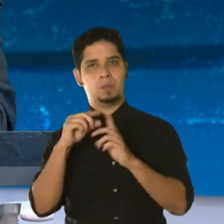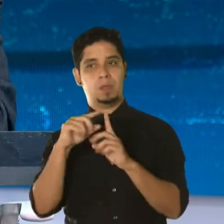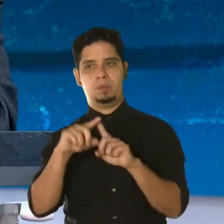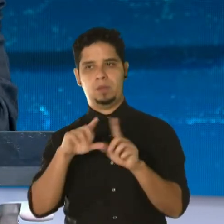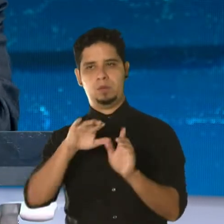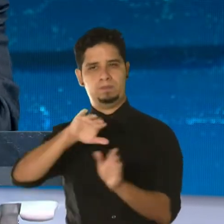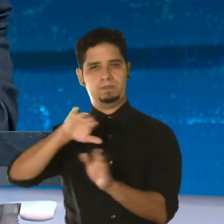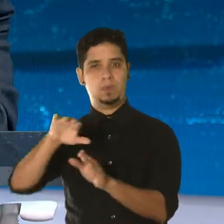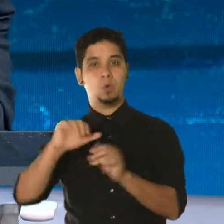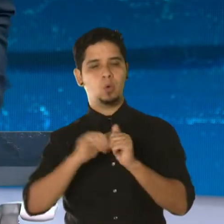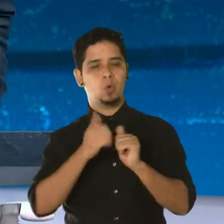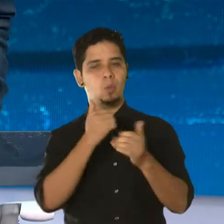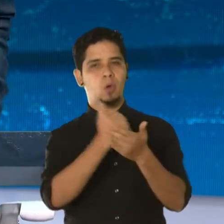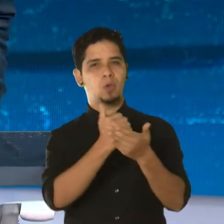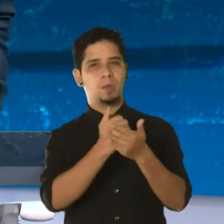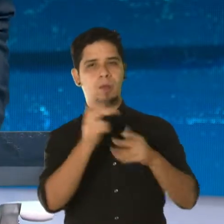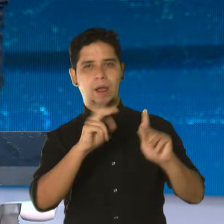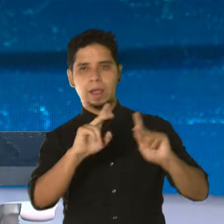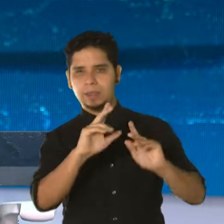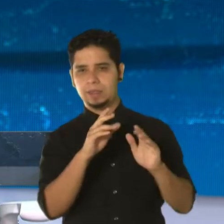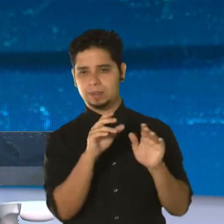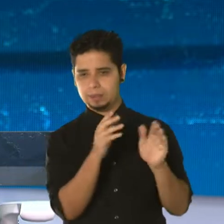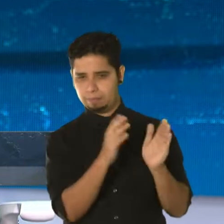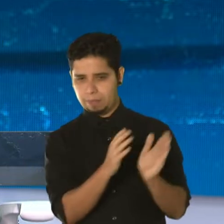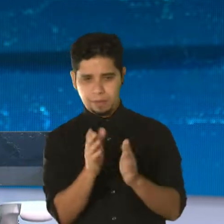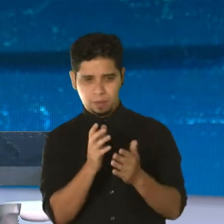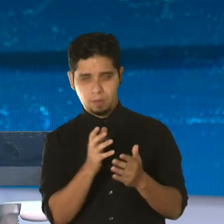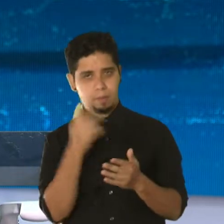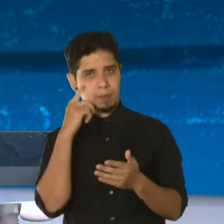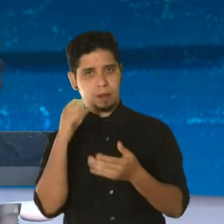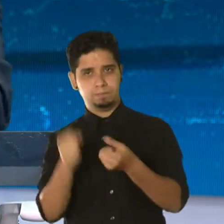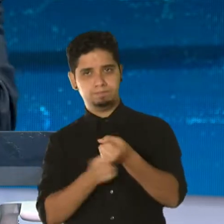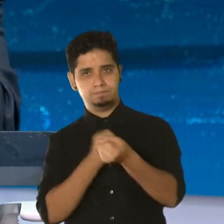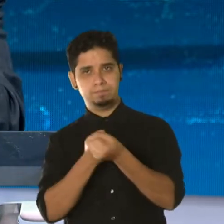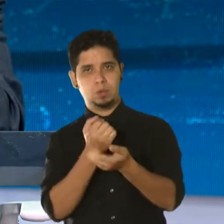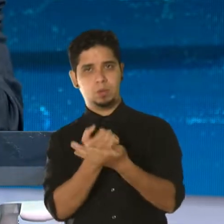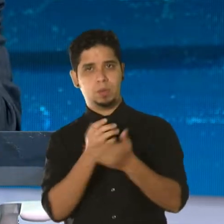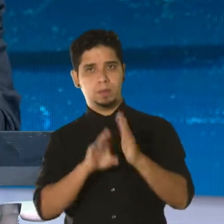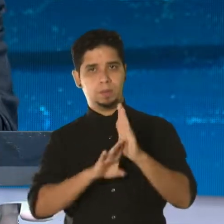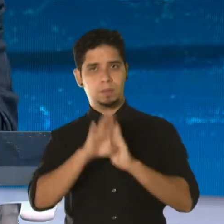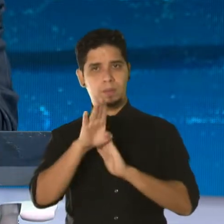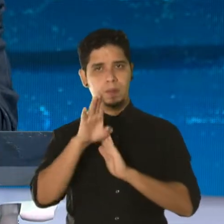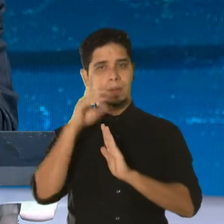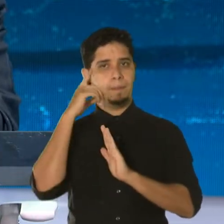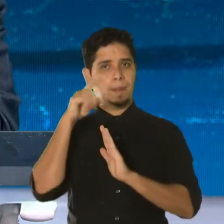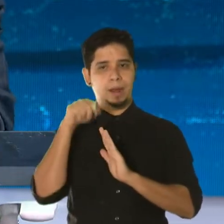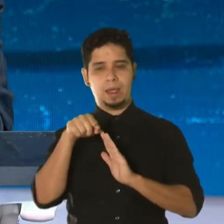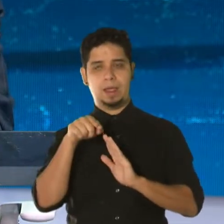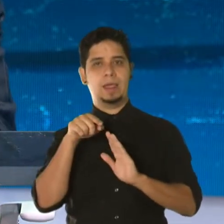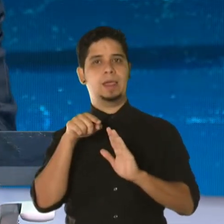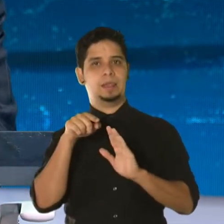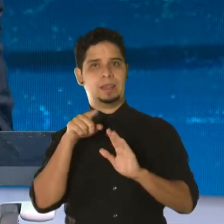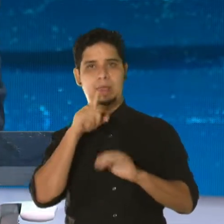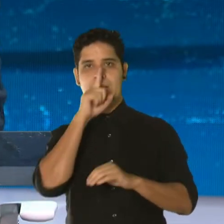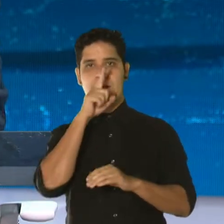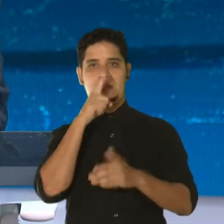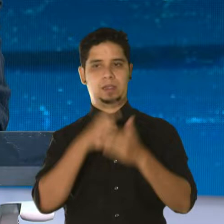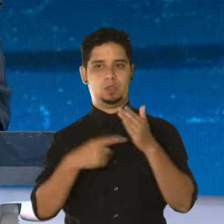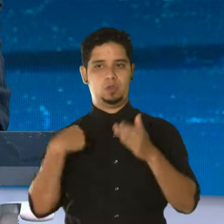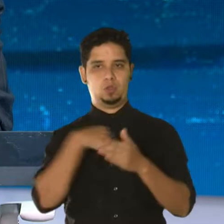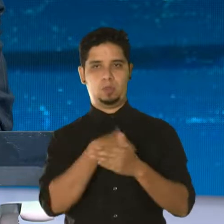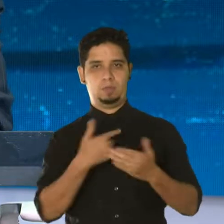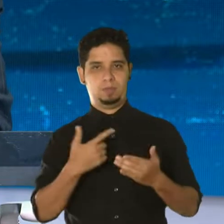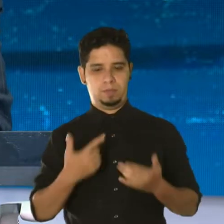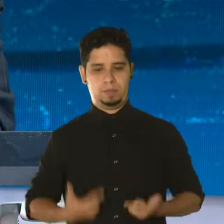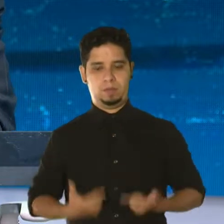herramientas, ¿verdad?, estratégicas que impacten la economía, pero que son para este tipo de realidad que vivimos hoy,